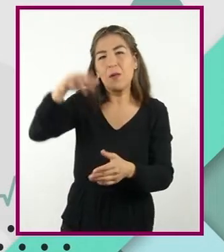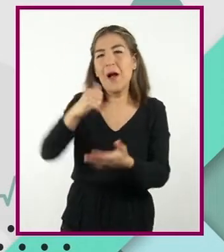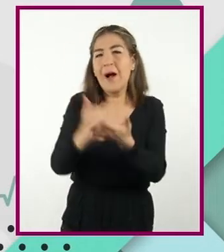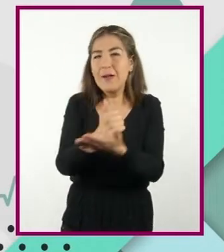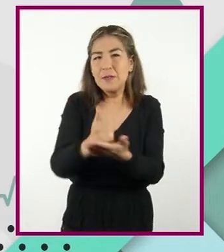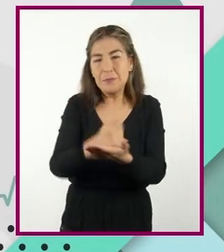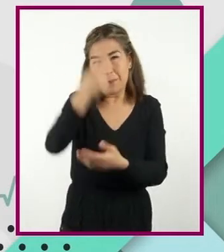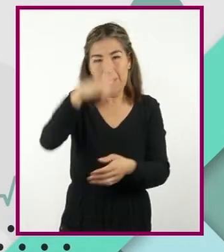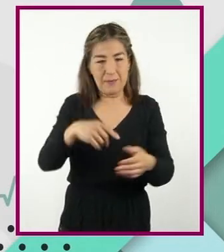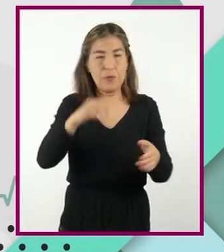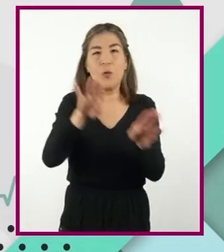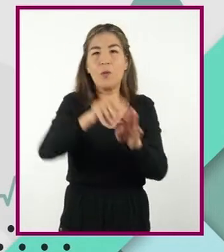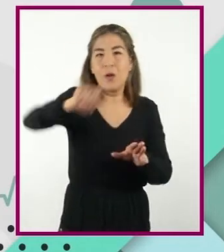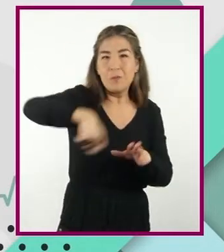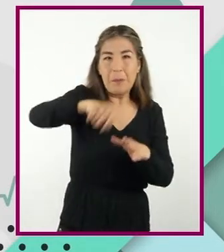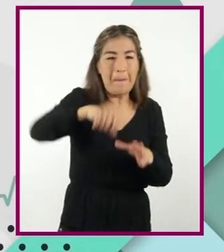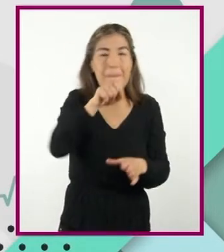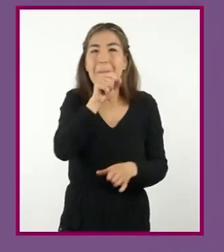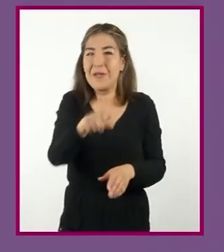más mezcla del mismo tono?